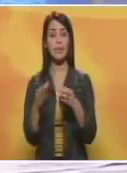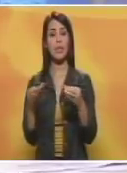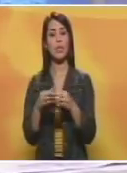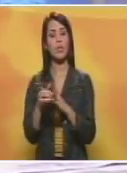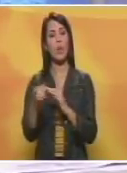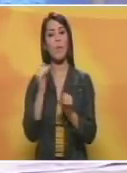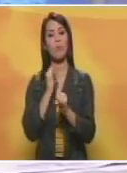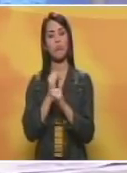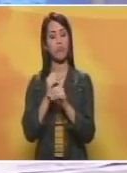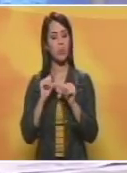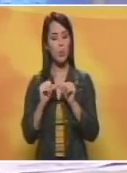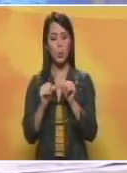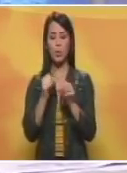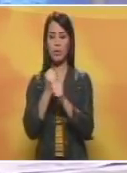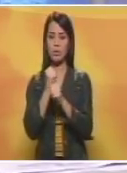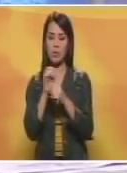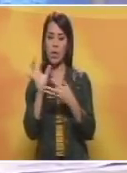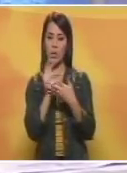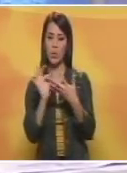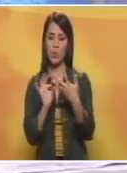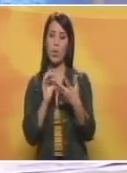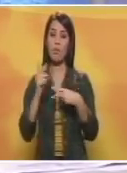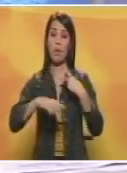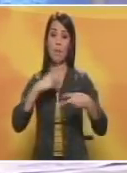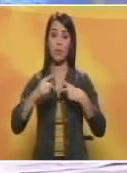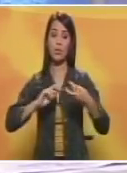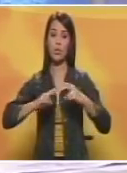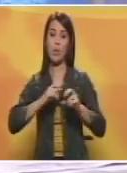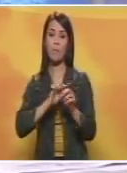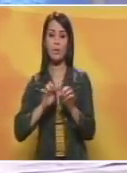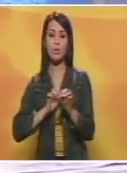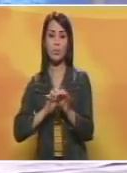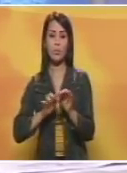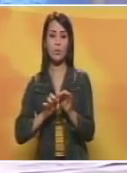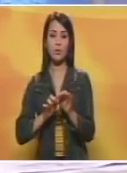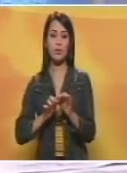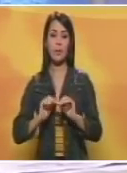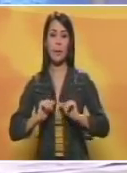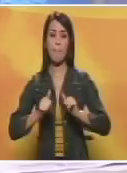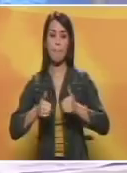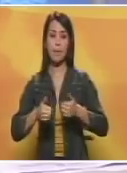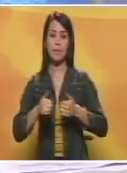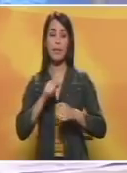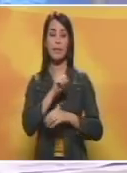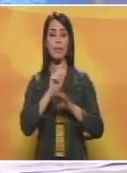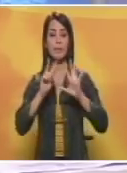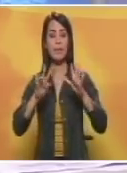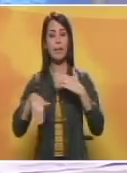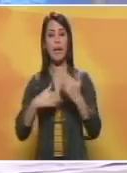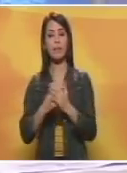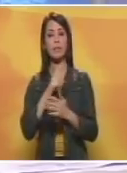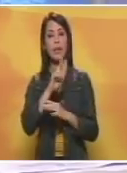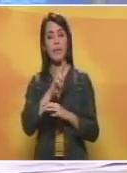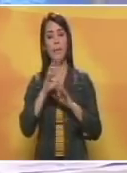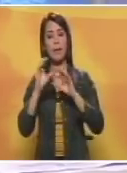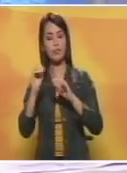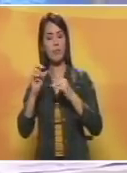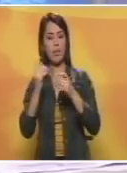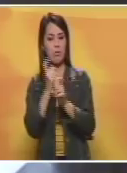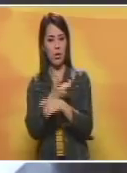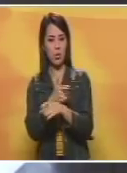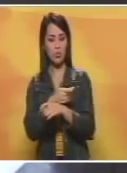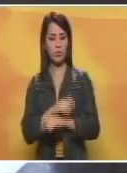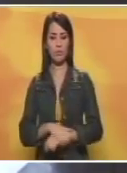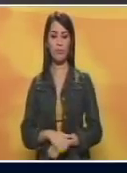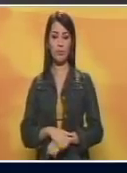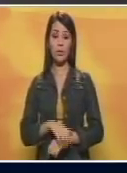continuará su funcionamiento durante el proceso de reconversión monetaria que se hará desde el 17 hasta el 20 de agosto la asociación bancaria